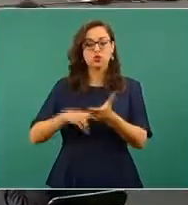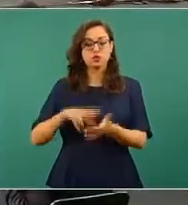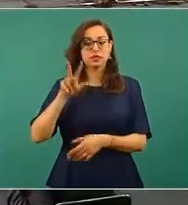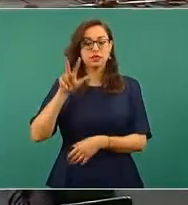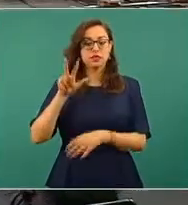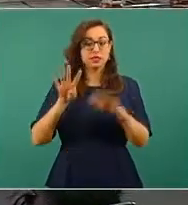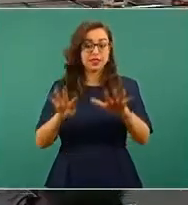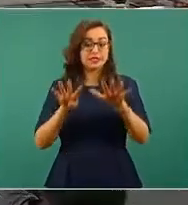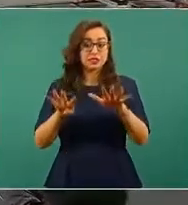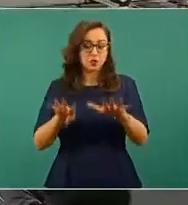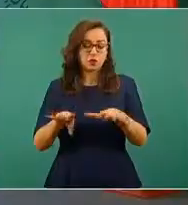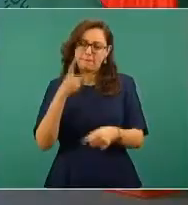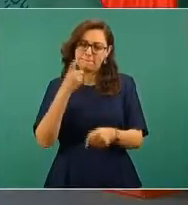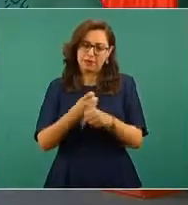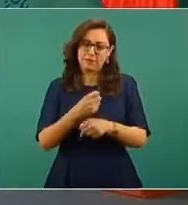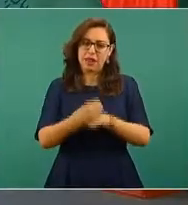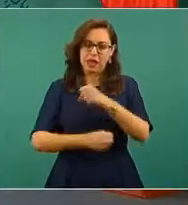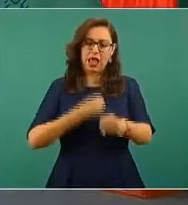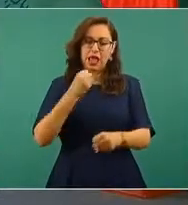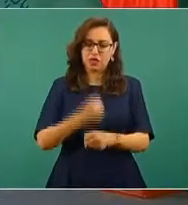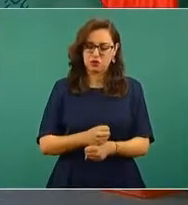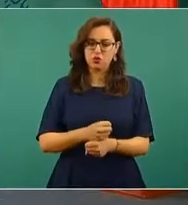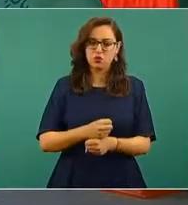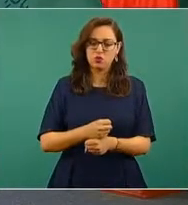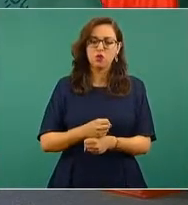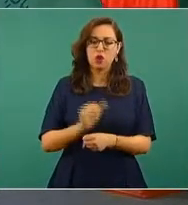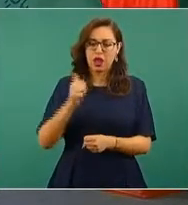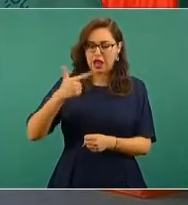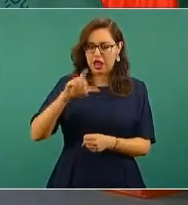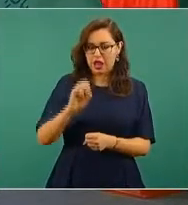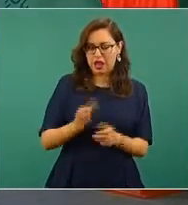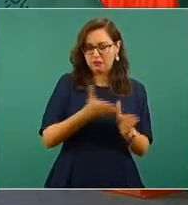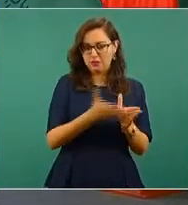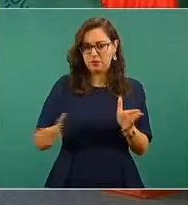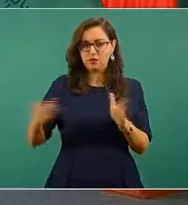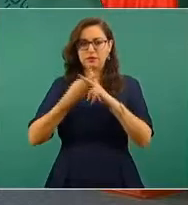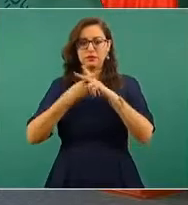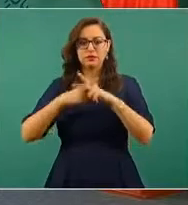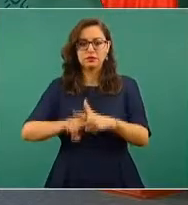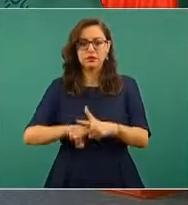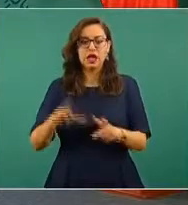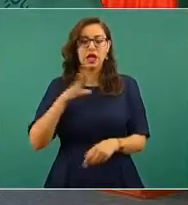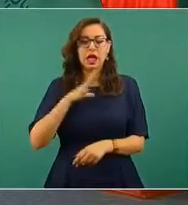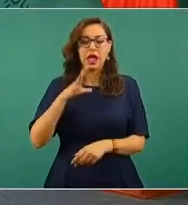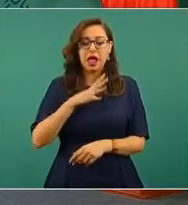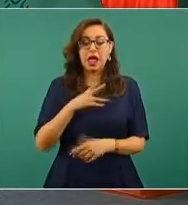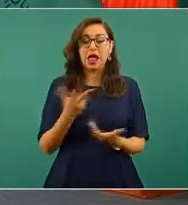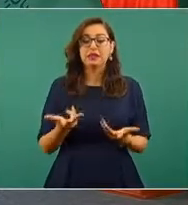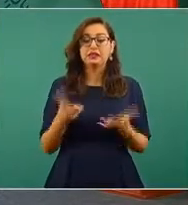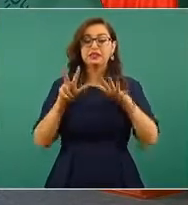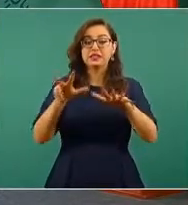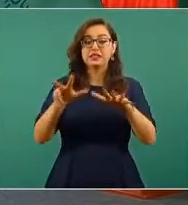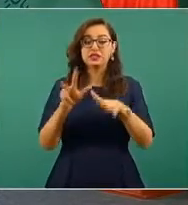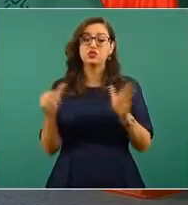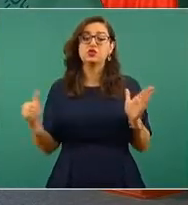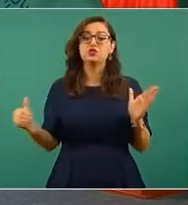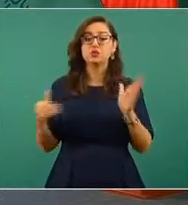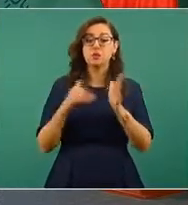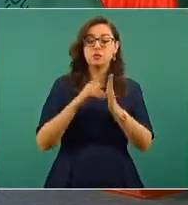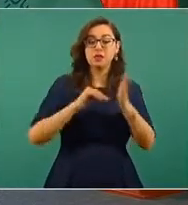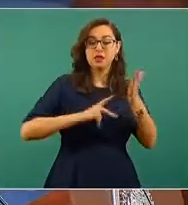gobierno. Tenemos un total de prácticamente 350 obras, casi 18,000 acciones de vivienda